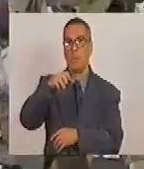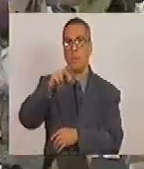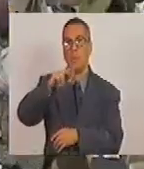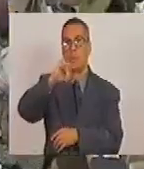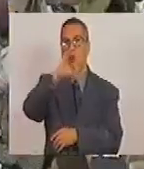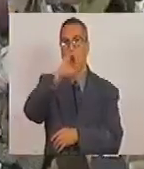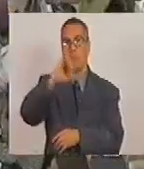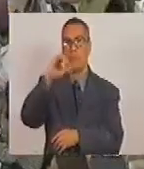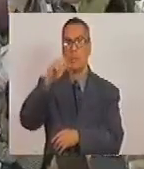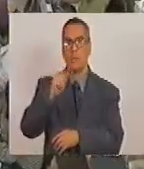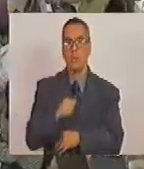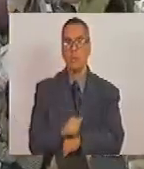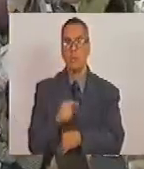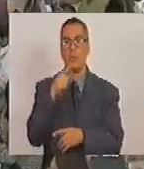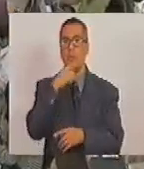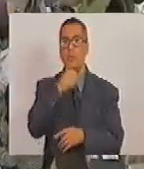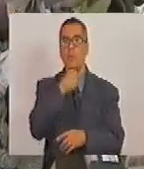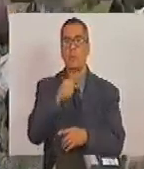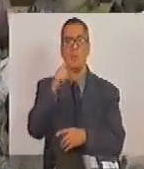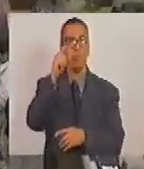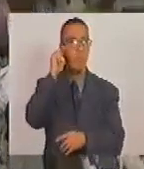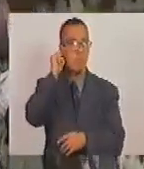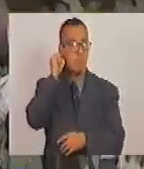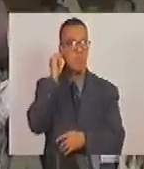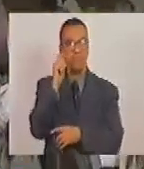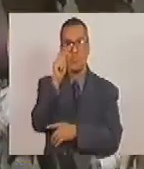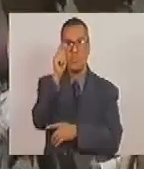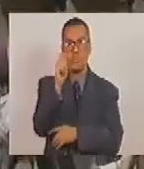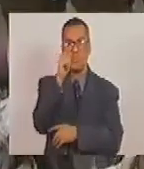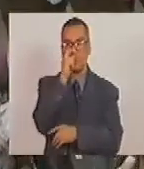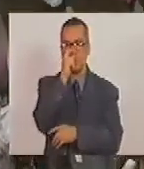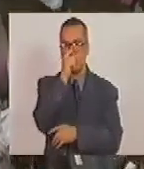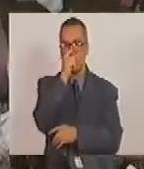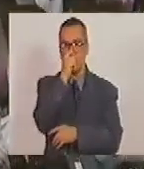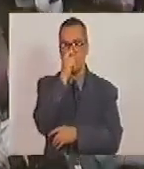Matos. Micrófono para la diputada, por favor.